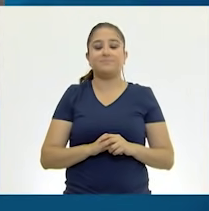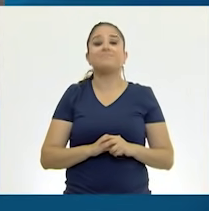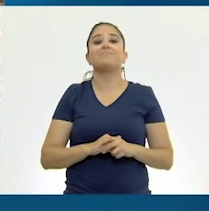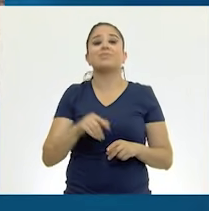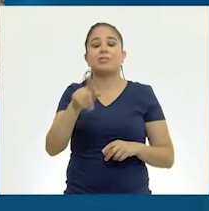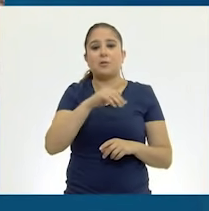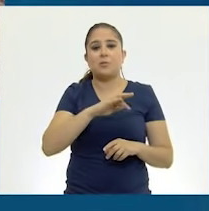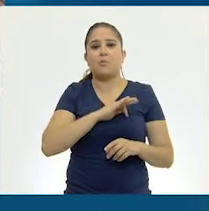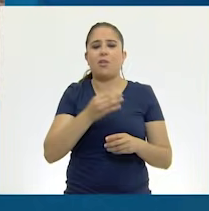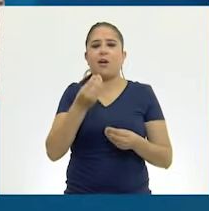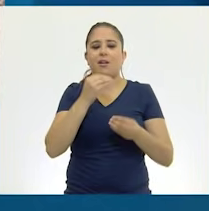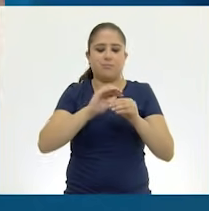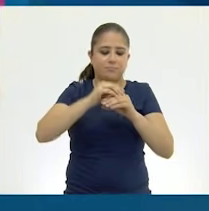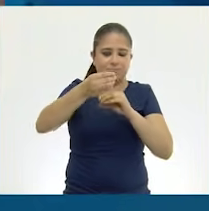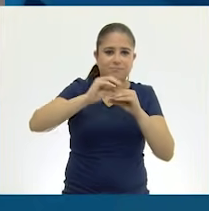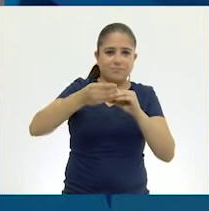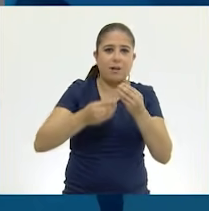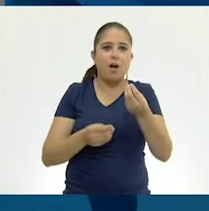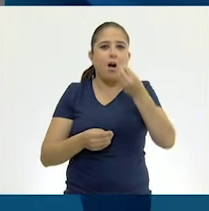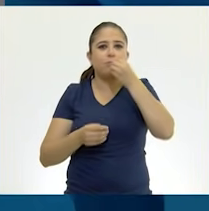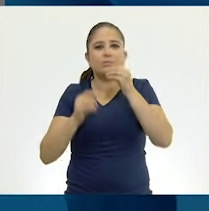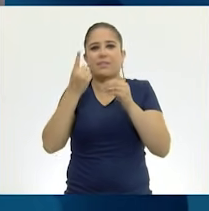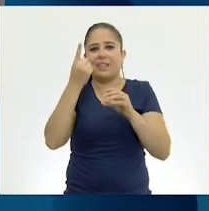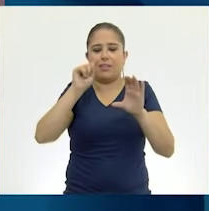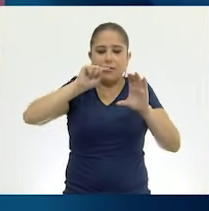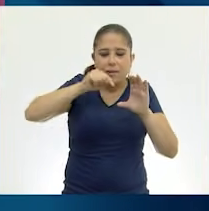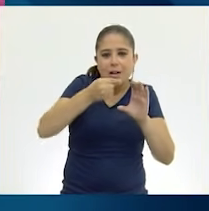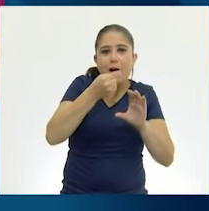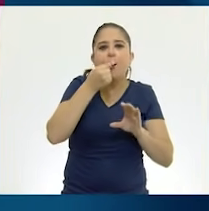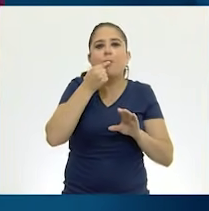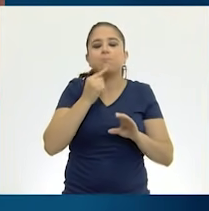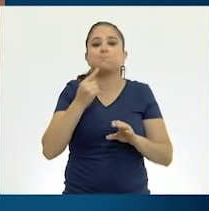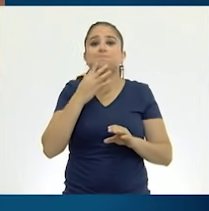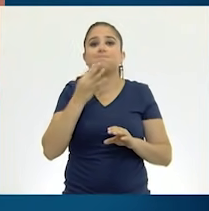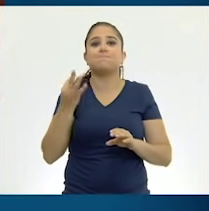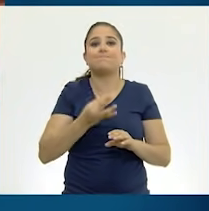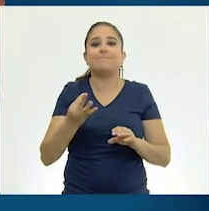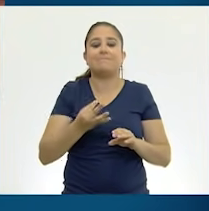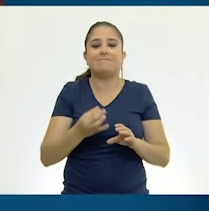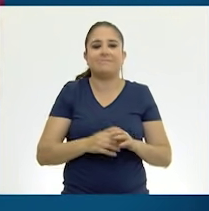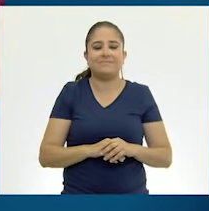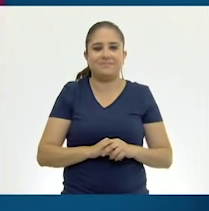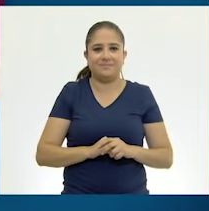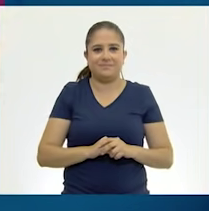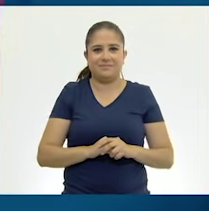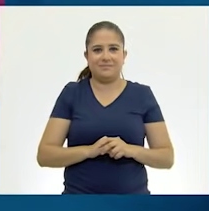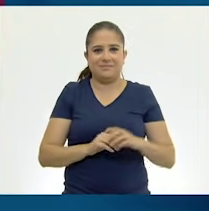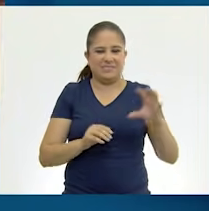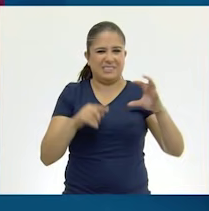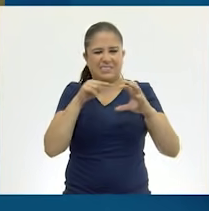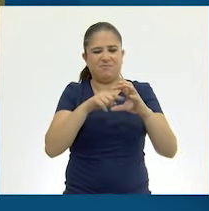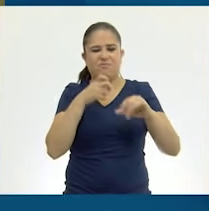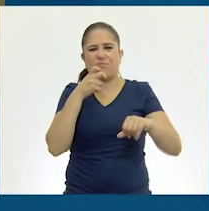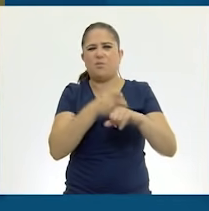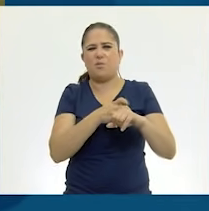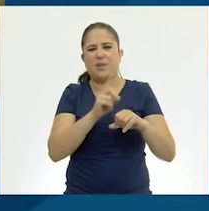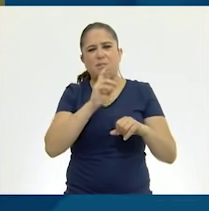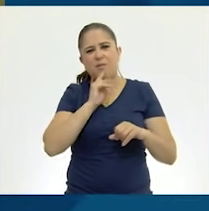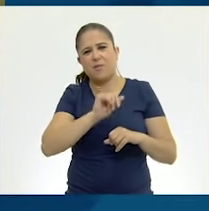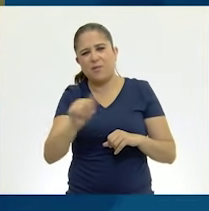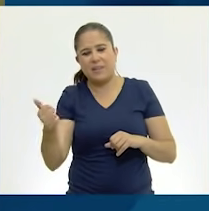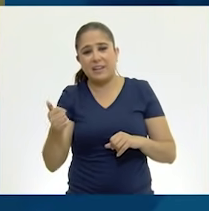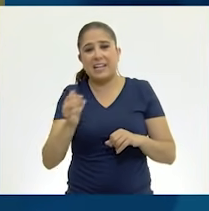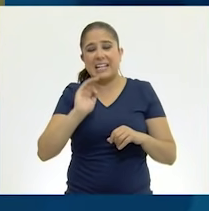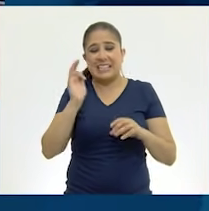Entonces lo podemos comer la semilla con el dedito. No, esta ya está muy madura, mejor vámonos. Aunque se